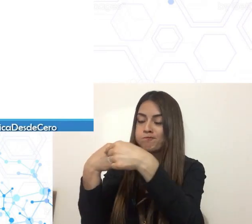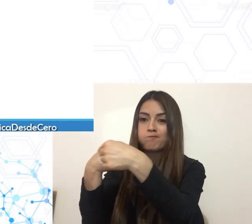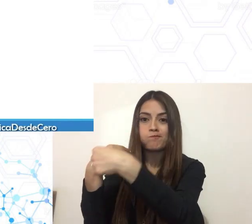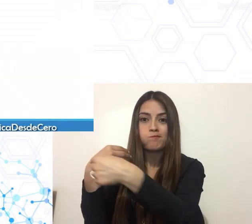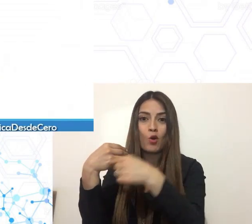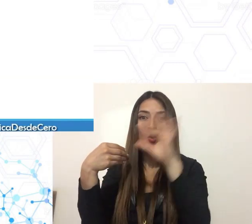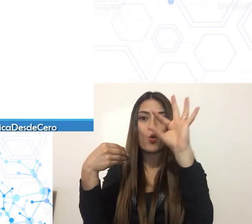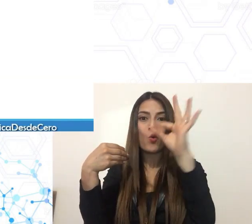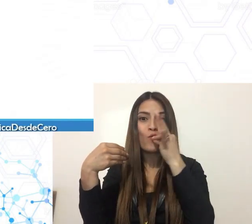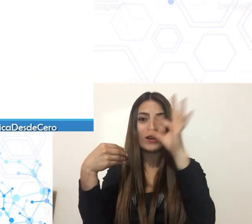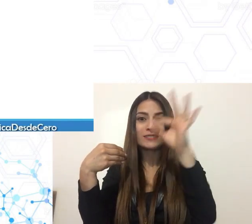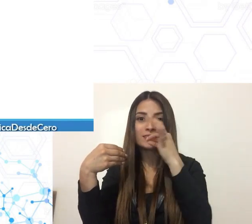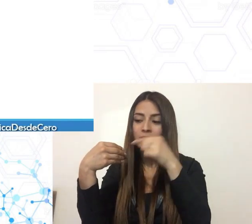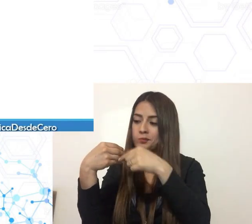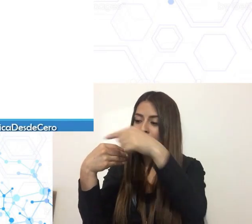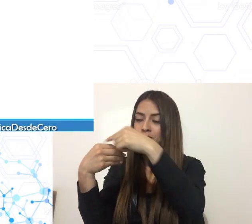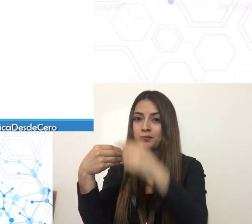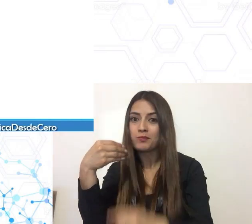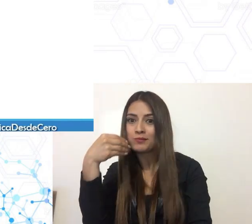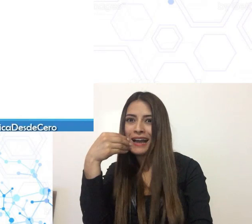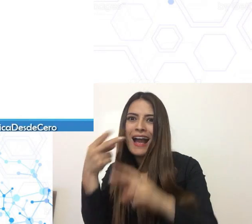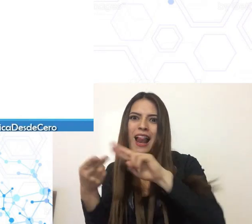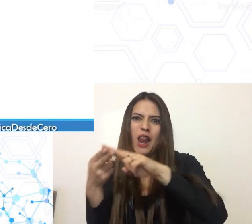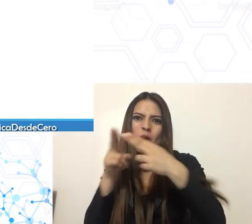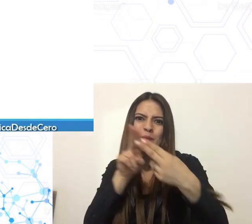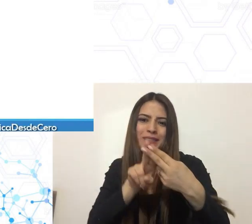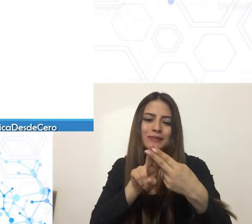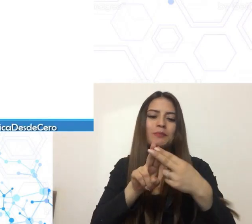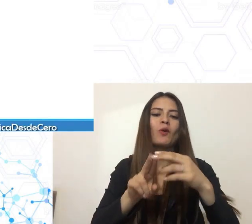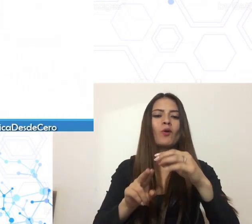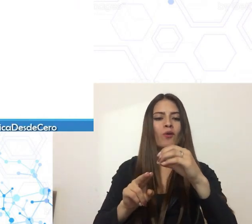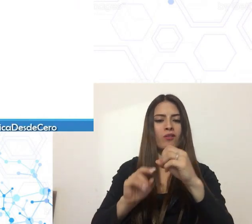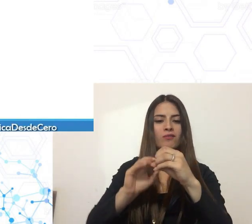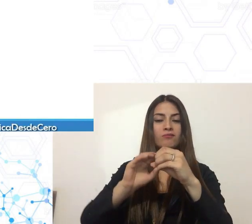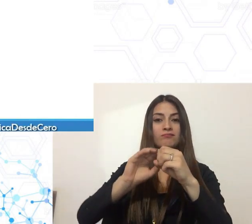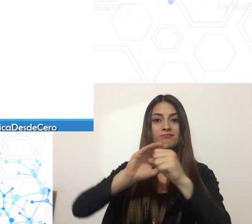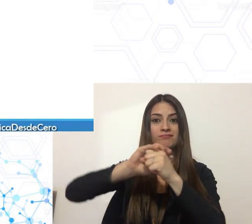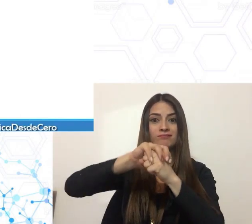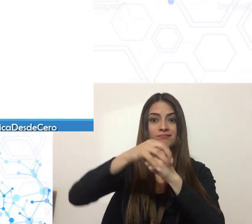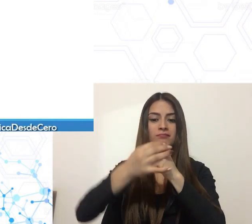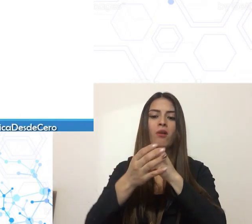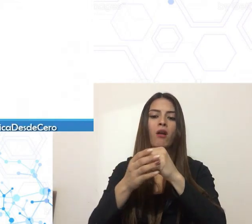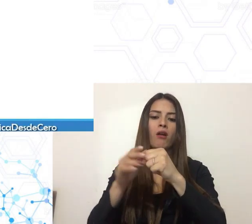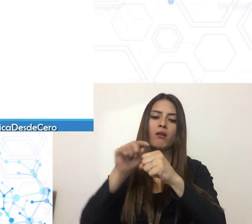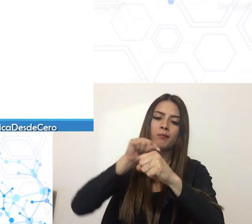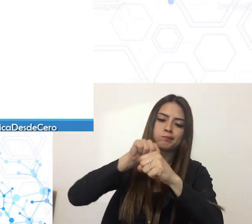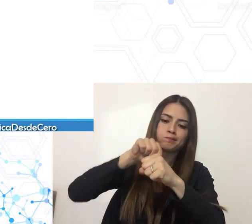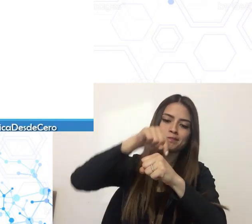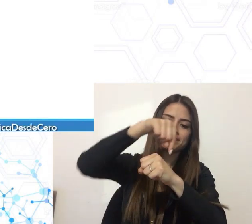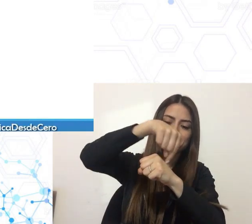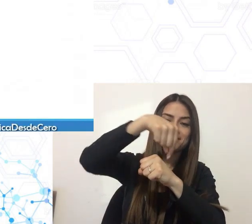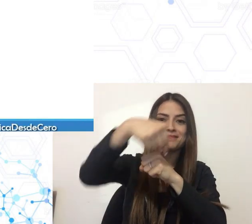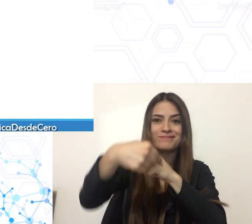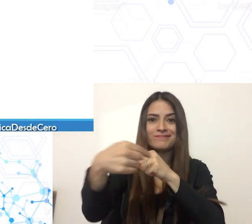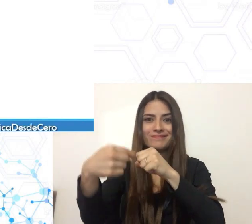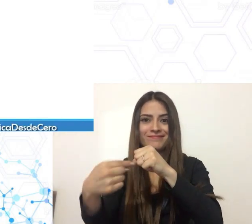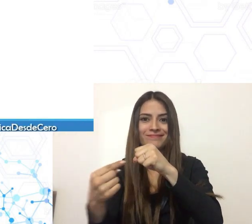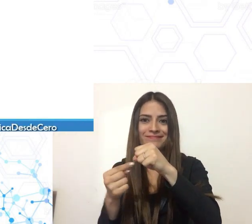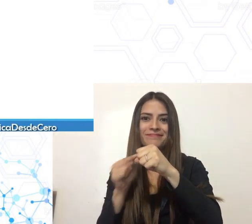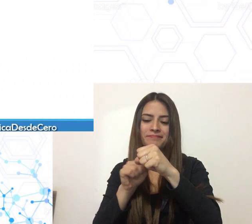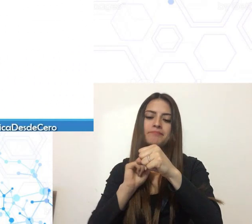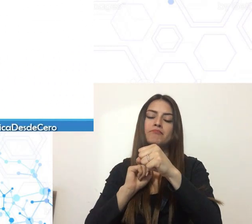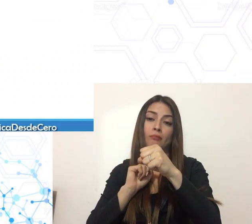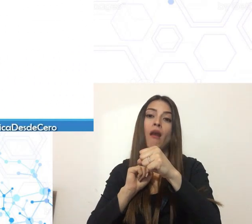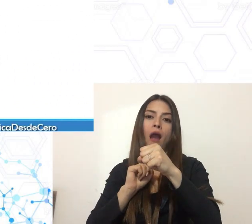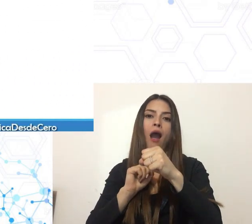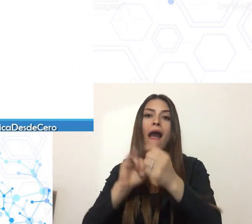sacaba una porción como si esto fuera la porción de un postre, como lo vemos aquí, me iba a llevar tanto carga